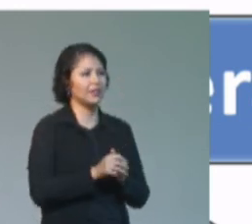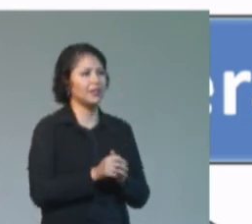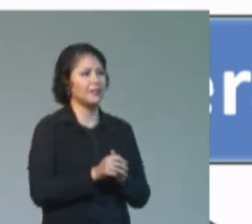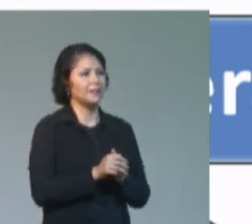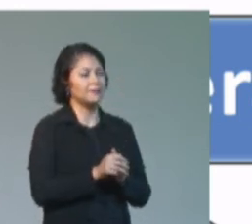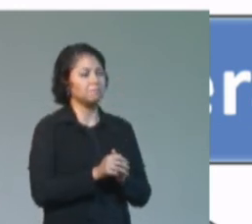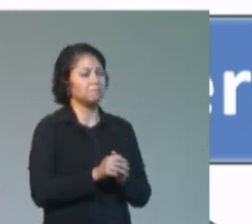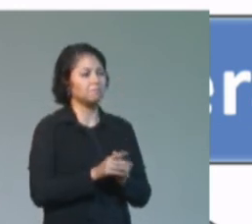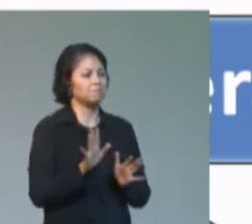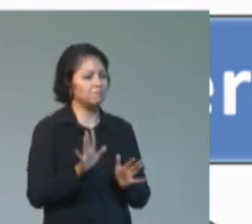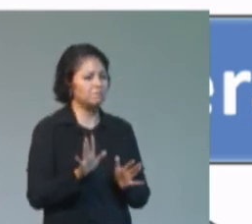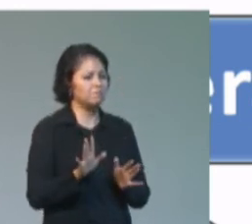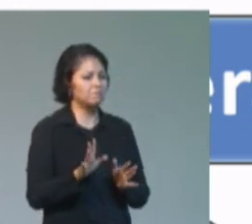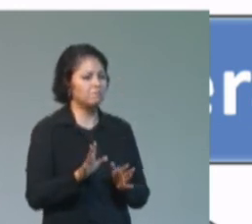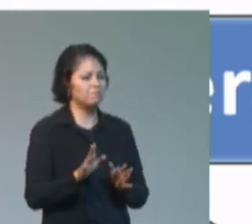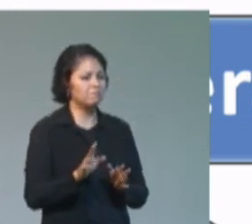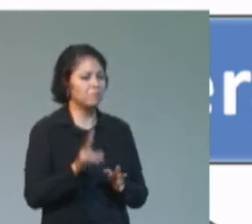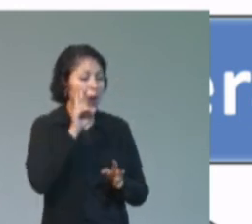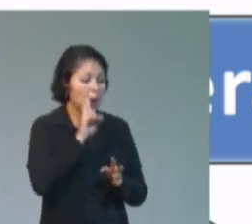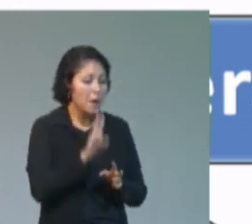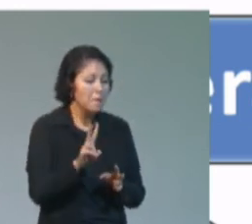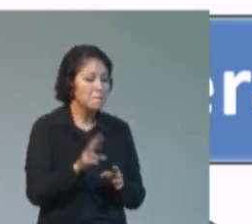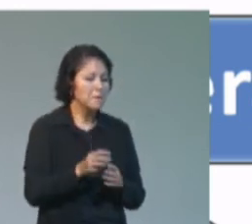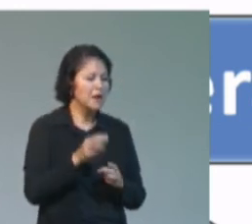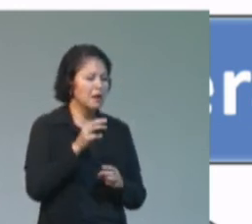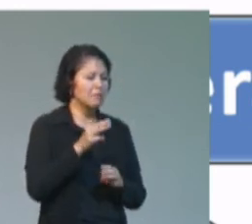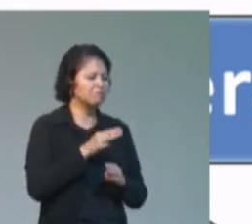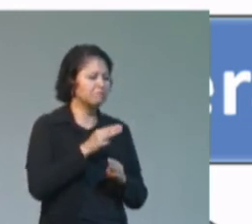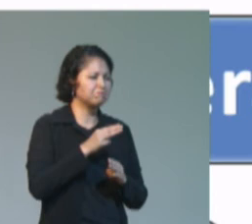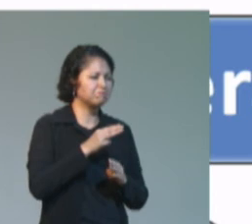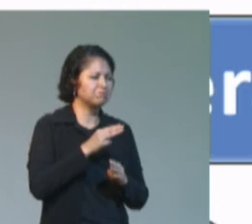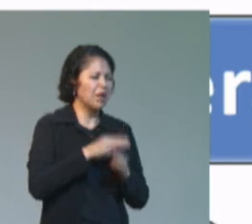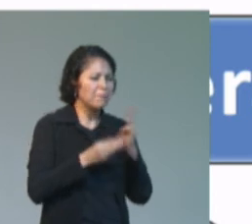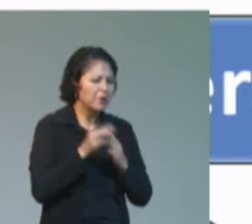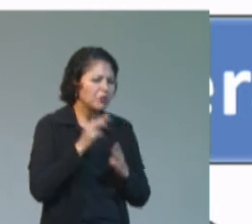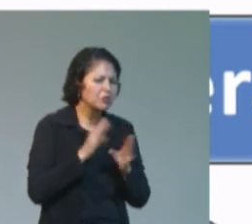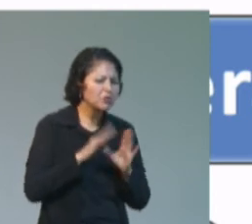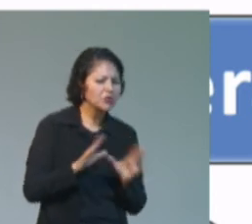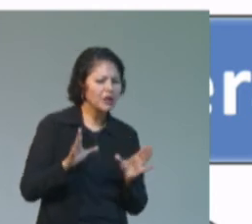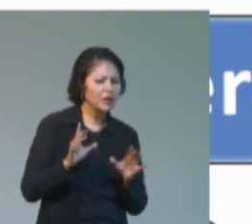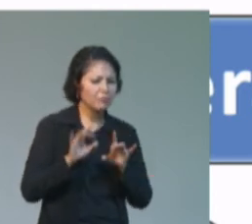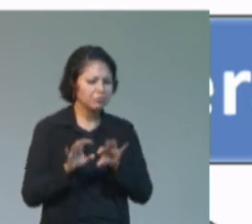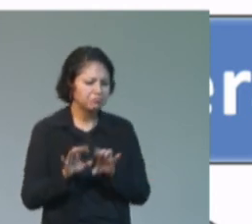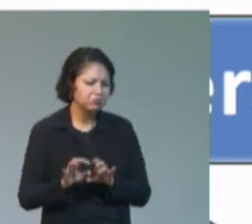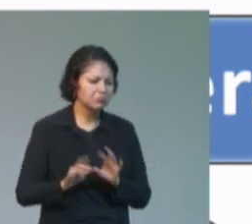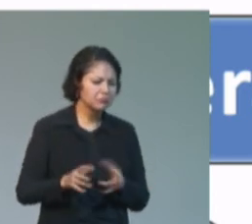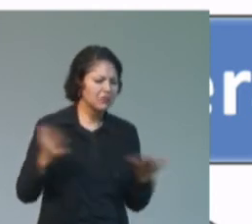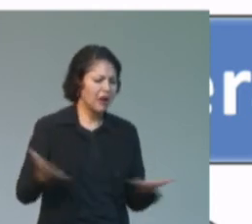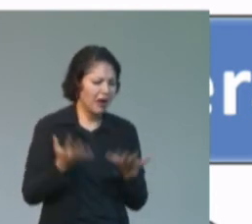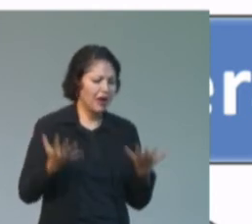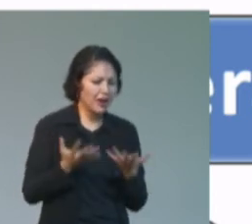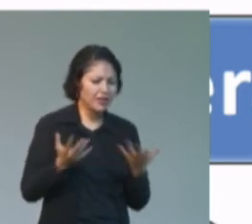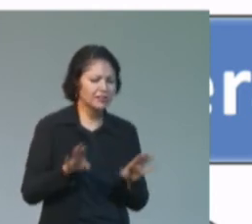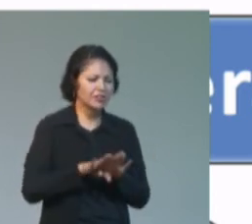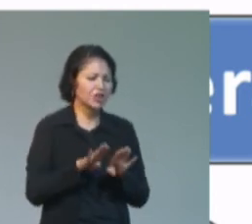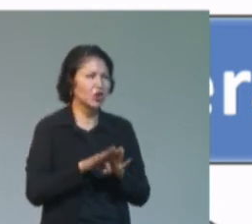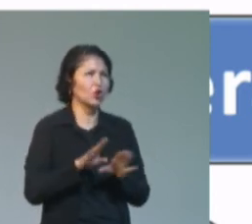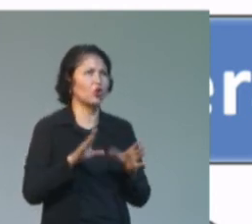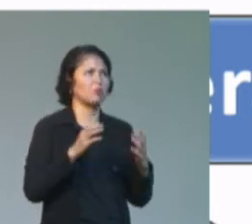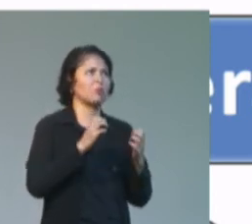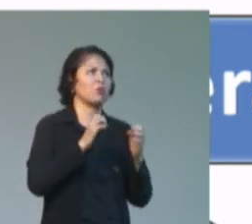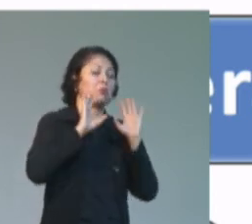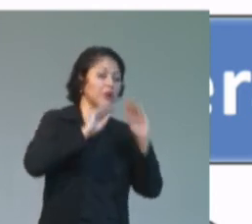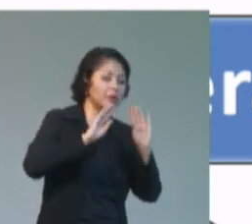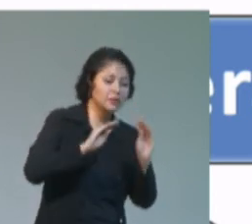por lo que podría ser el enfoque metodológico habría que pensar en aplicar nuevas estrategias y nuevas metodologías sobre esta